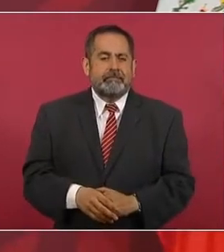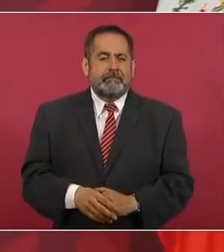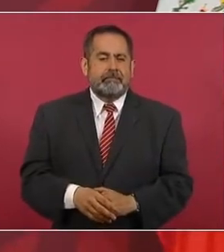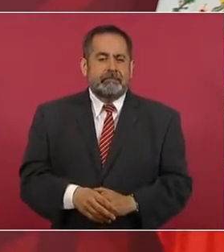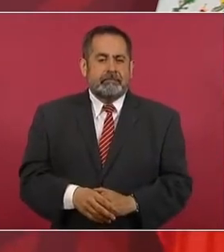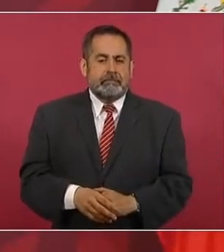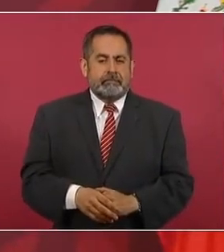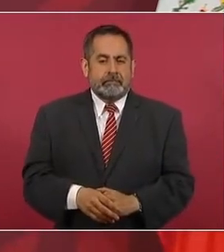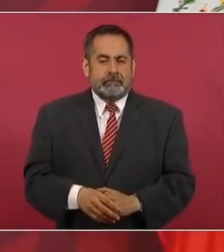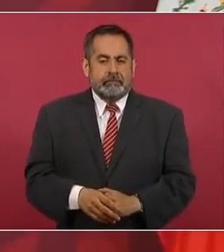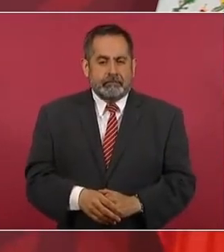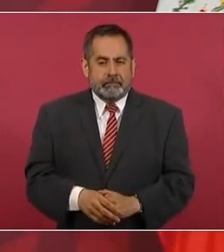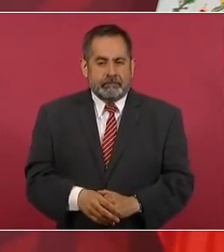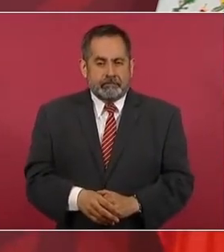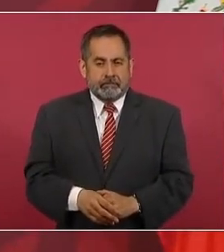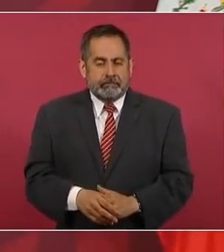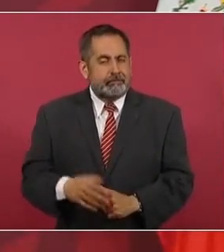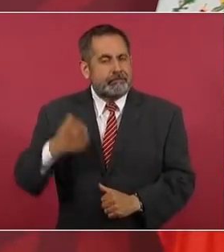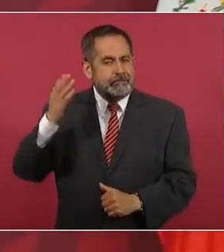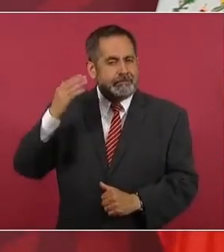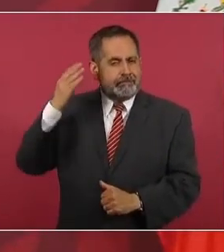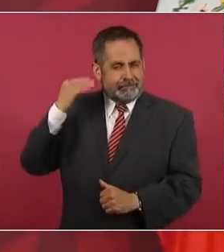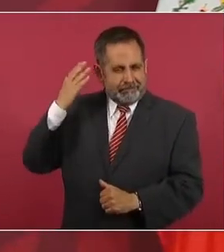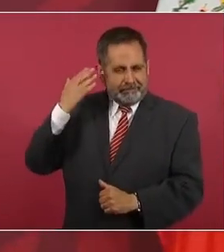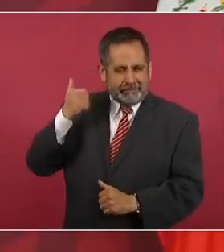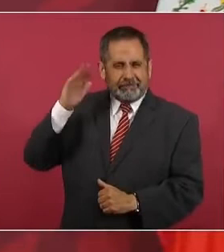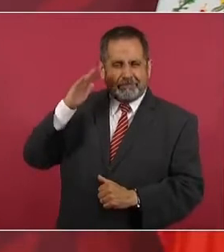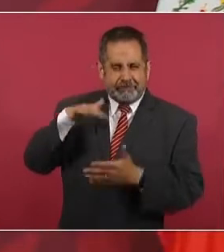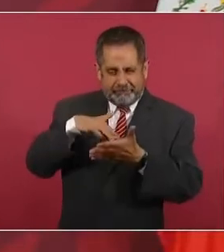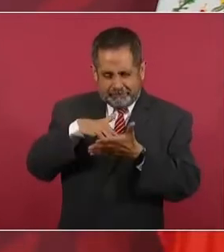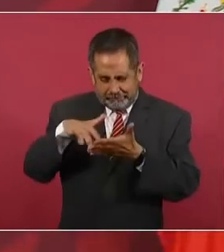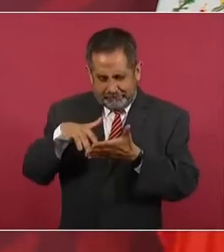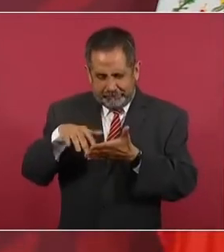Leer, escribir y contar.